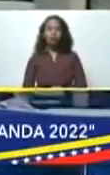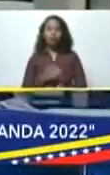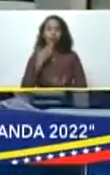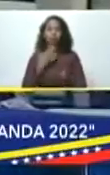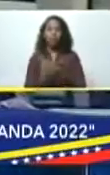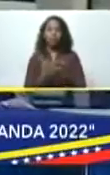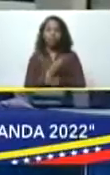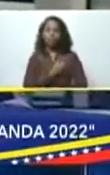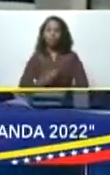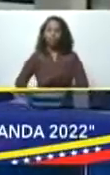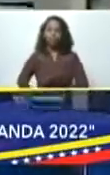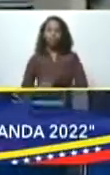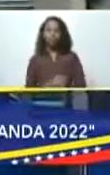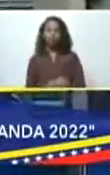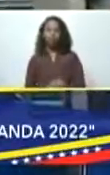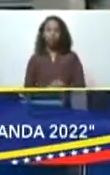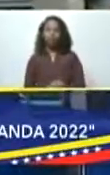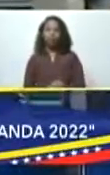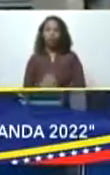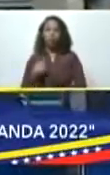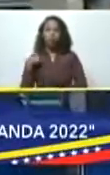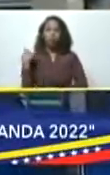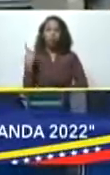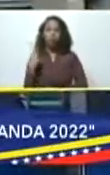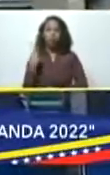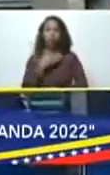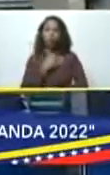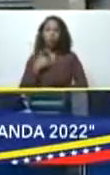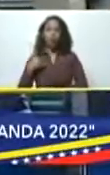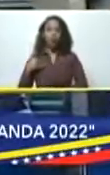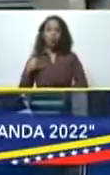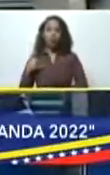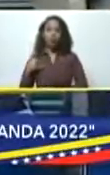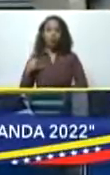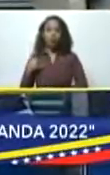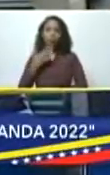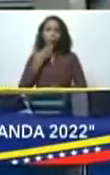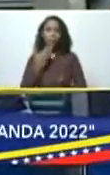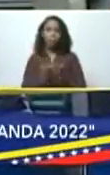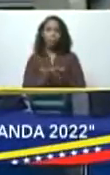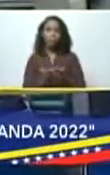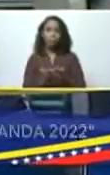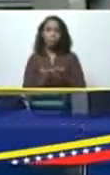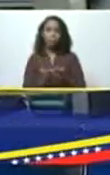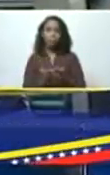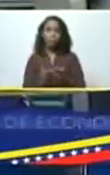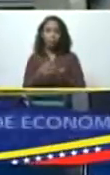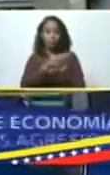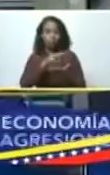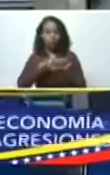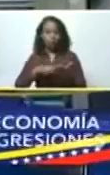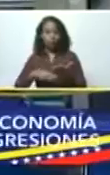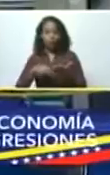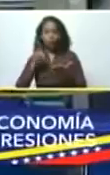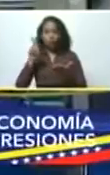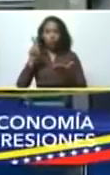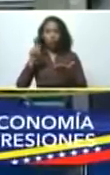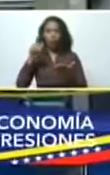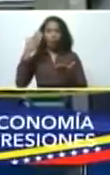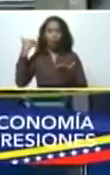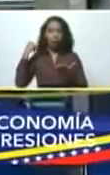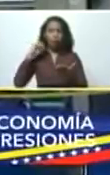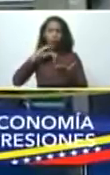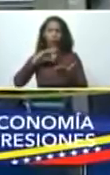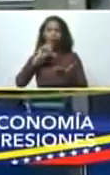Gracias, presidente. Yo solo quería permitirme leer un decreto que usted firmó